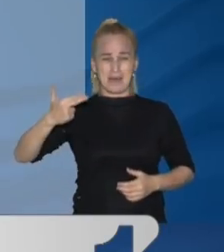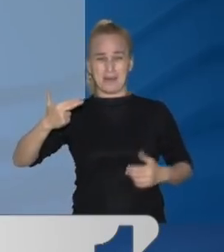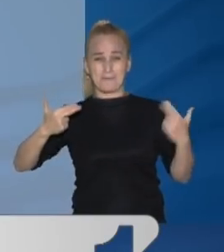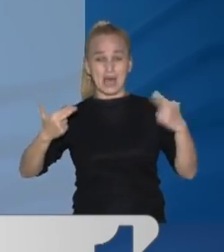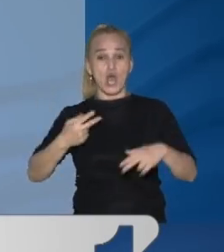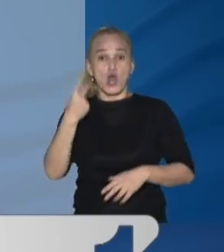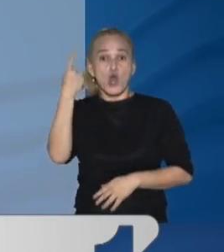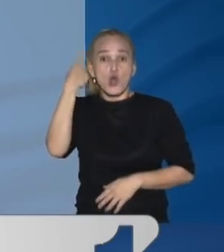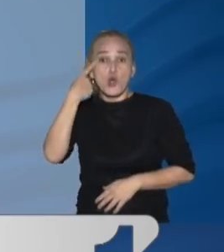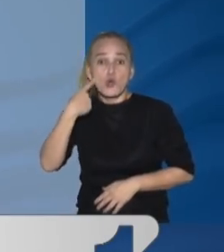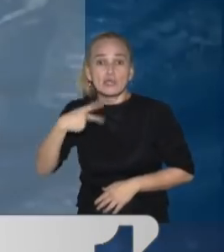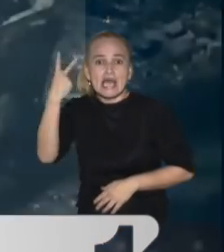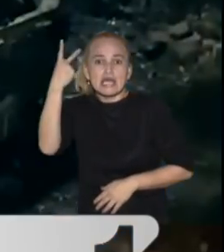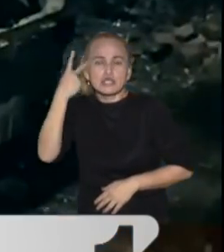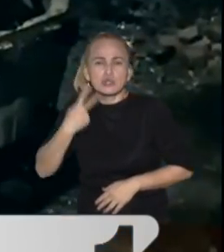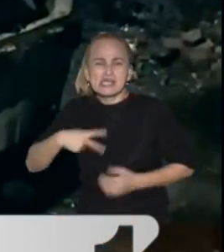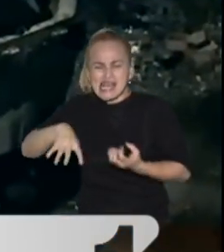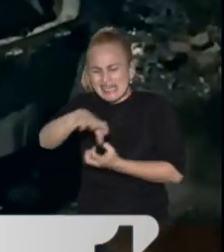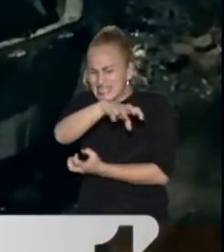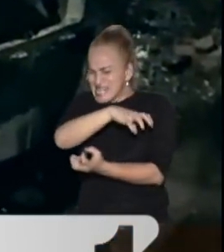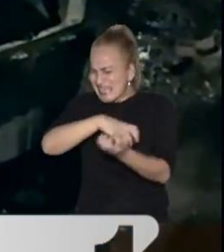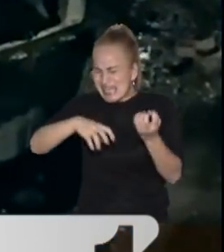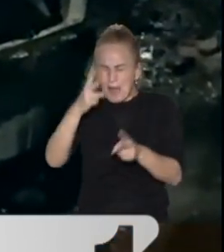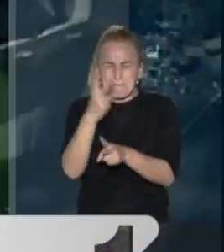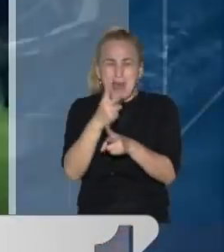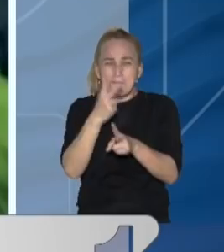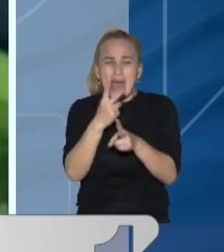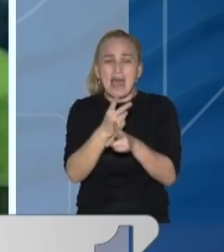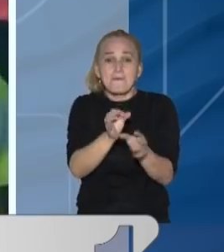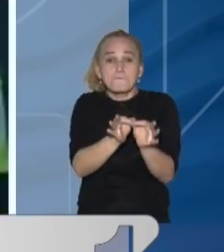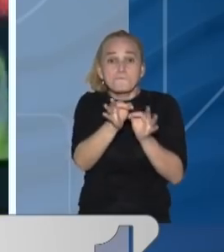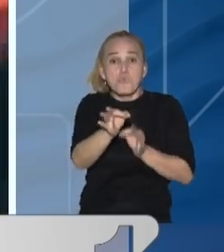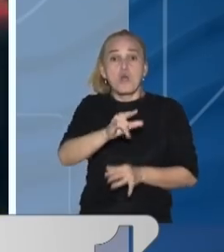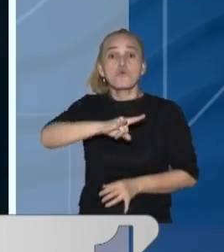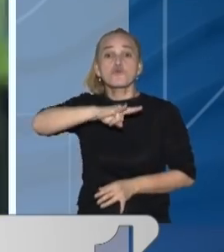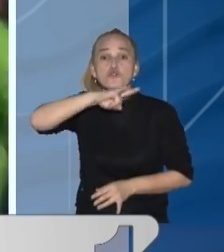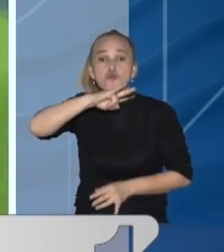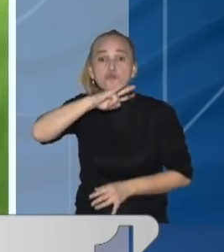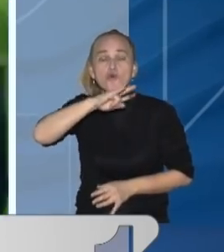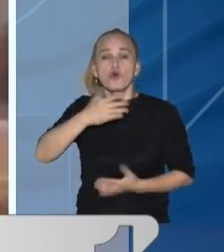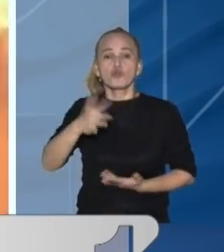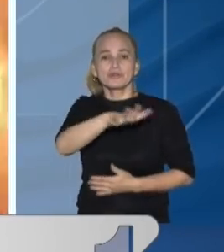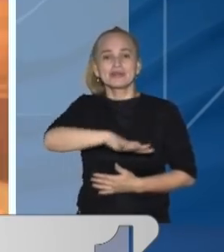Dos días de terror ha tenido que soportar el municipio de Yumbo, Valle del Cauca.